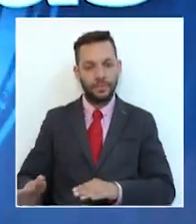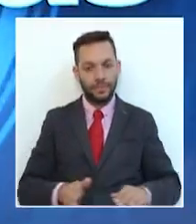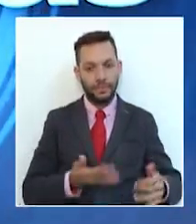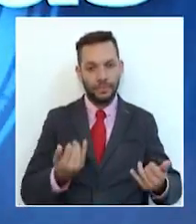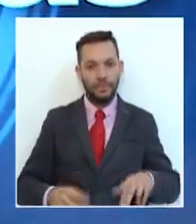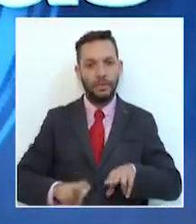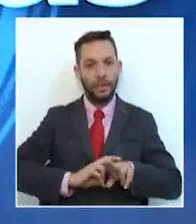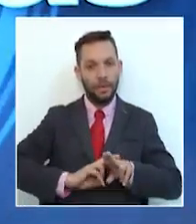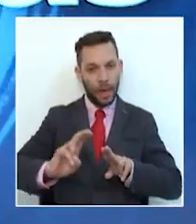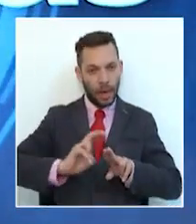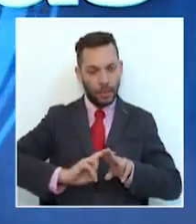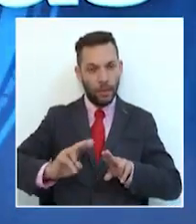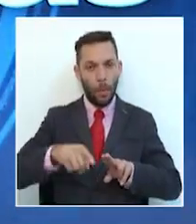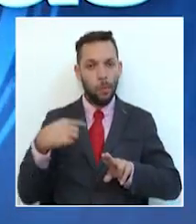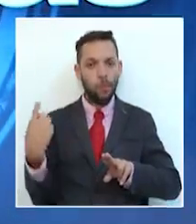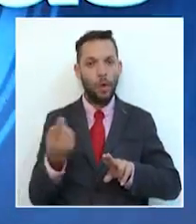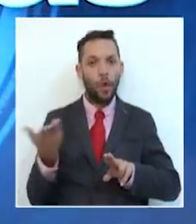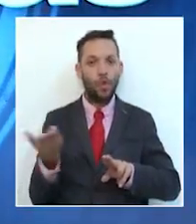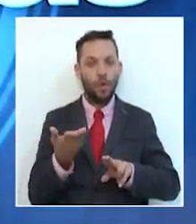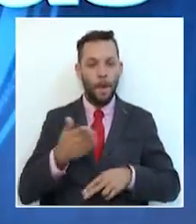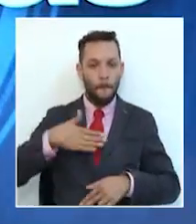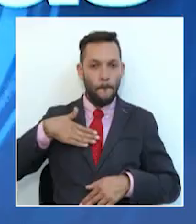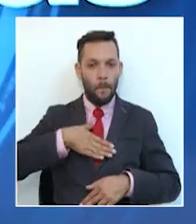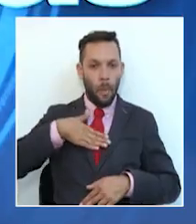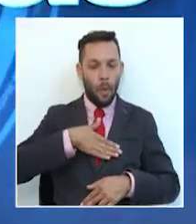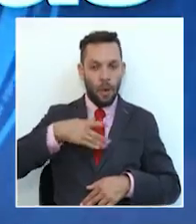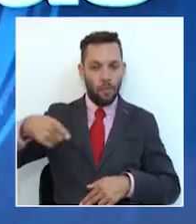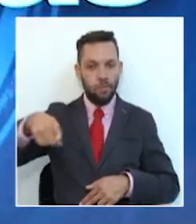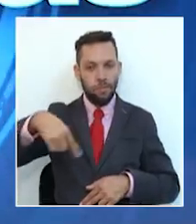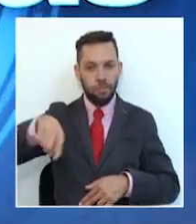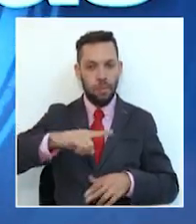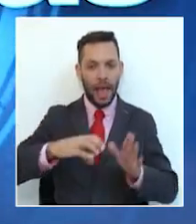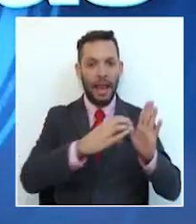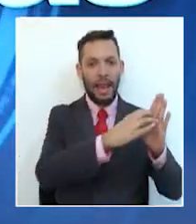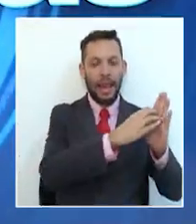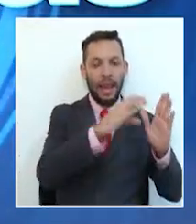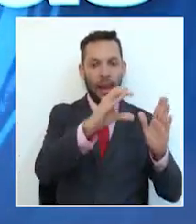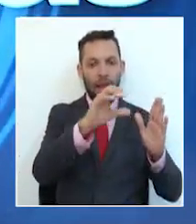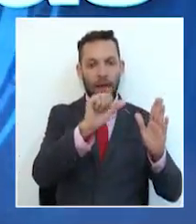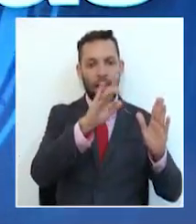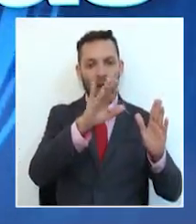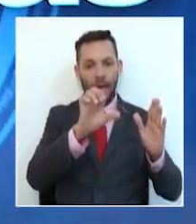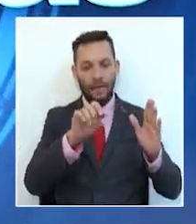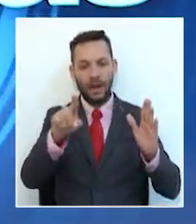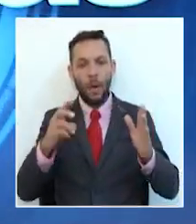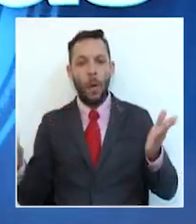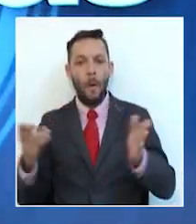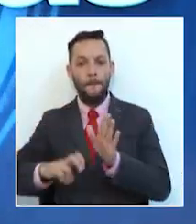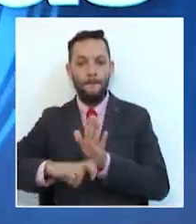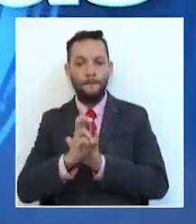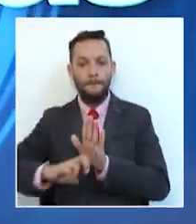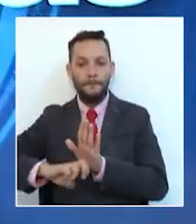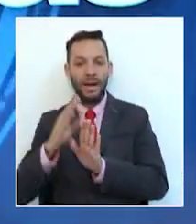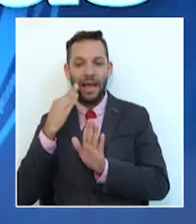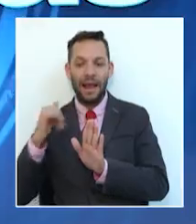Manizales se registran varios actos en la ciudad, uno en la Plaza de Bolívar, otro en el sector del cable y uno que está finalizando en el Parque de la Mujer, donde centenares